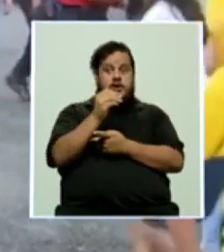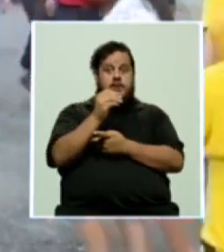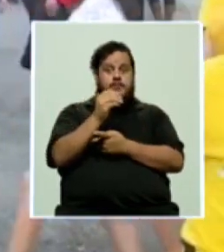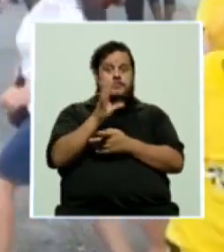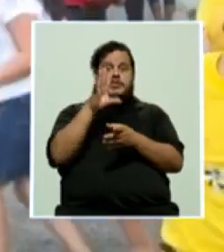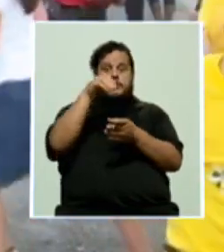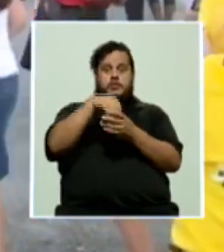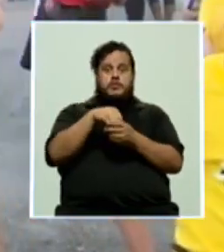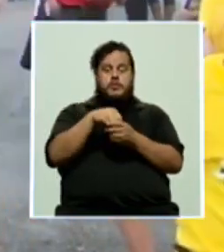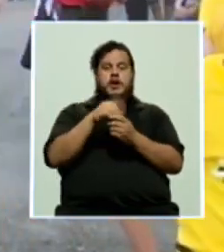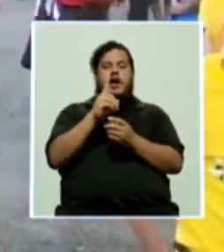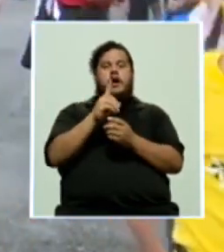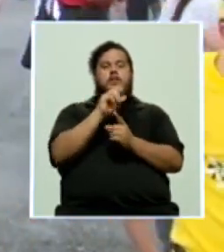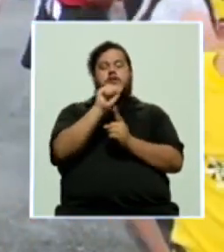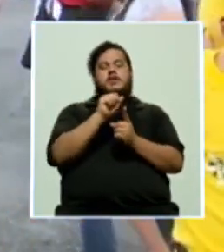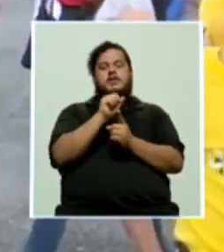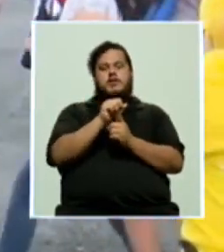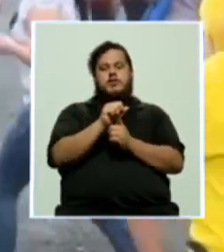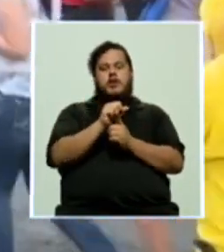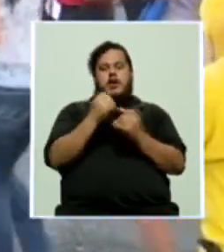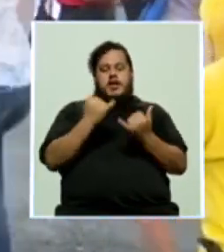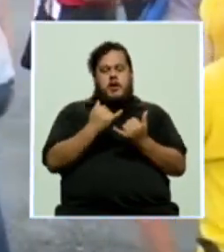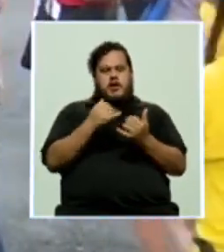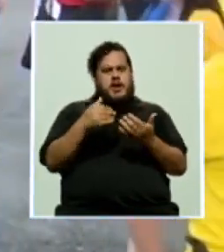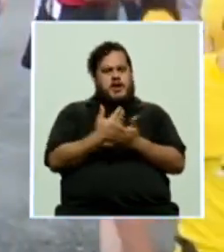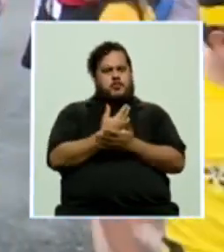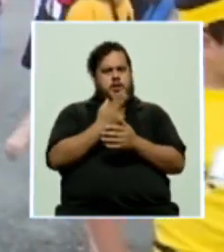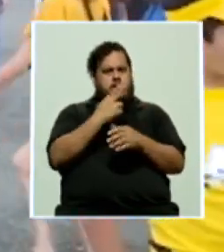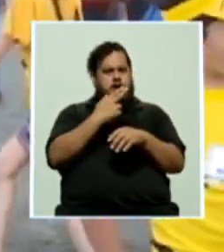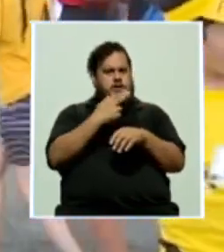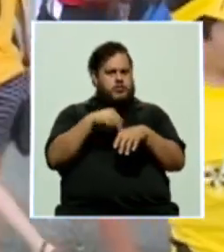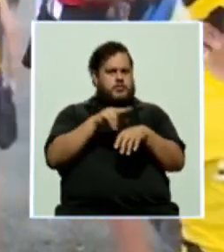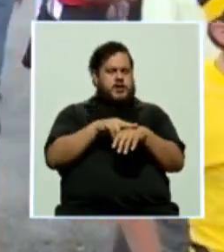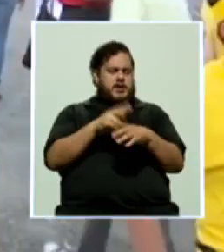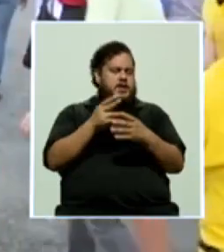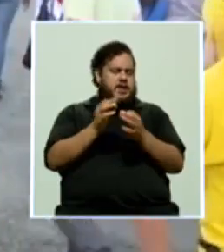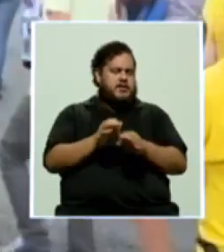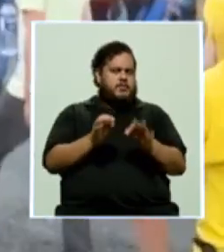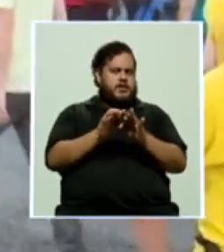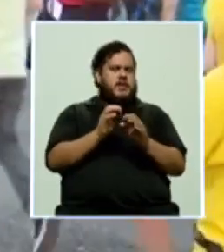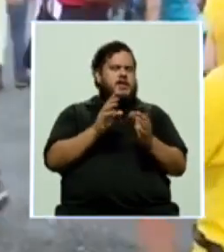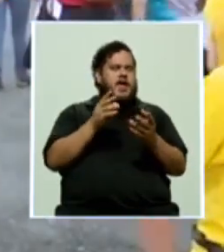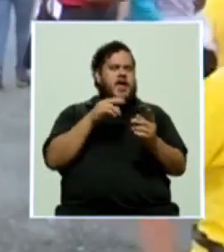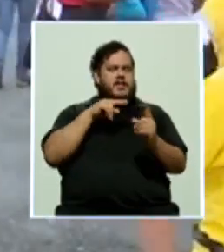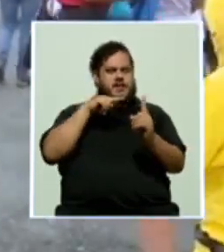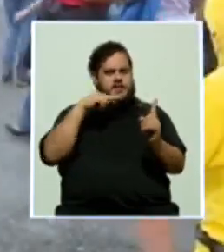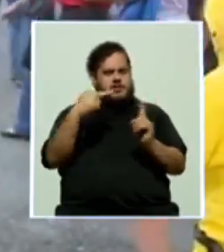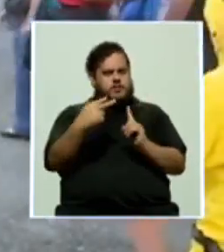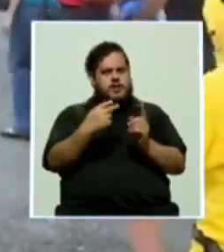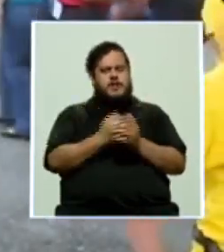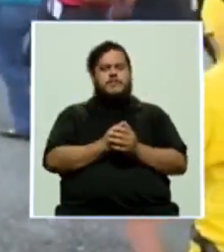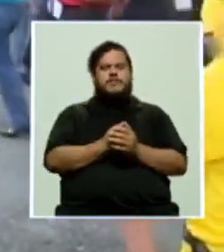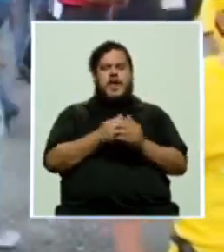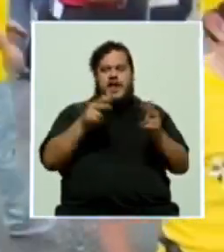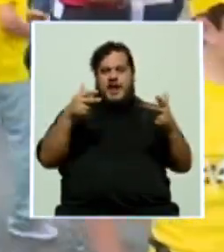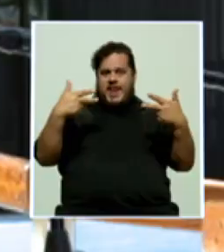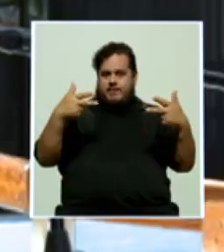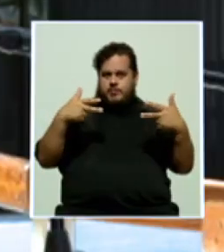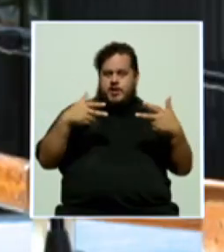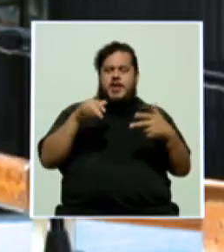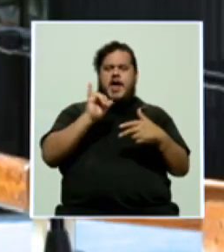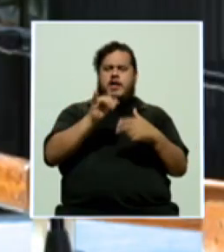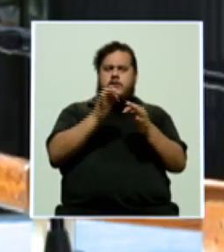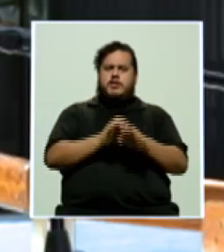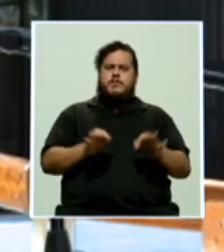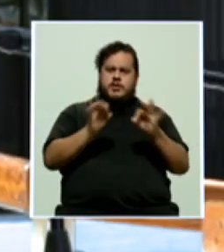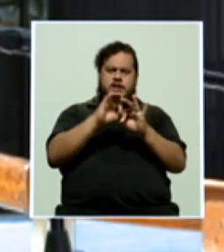incorpora un elemento que en esta nueva normalidad se vuelve trascendental, y es la misma virtualidad. Esto es importante para